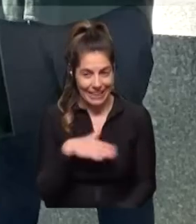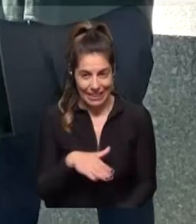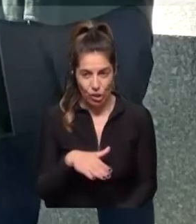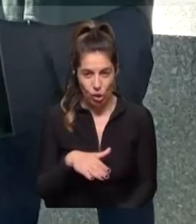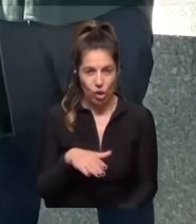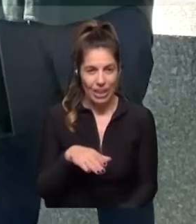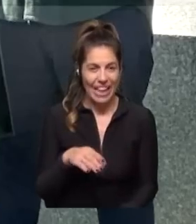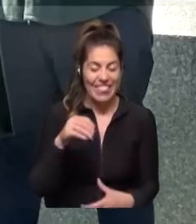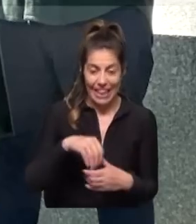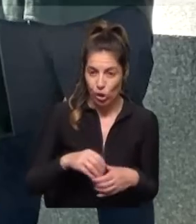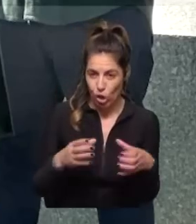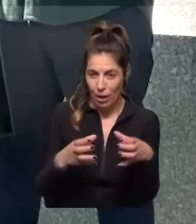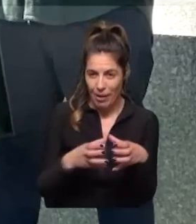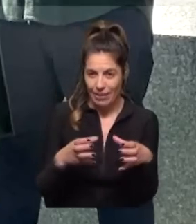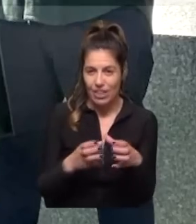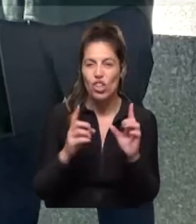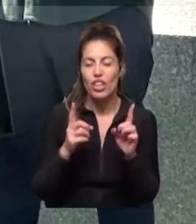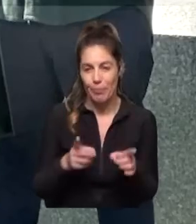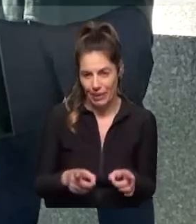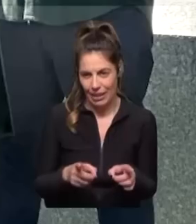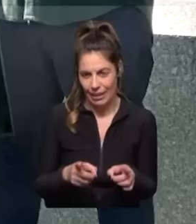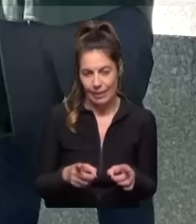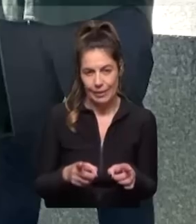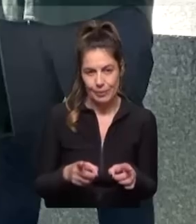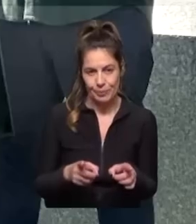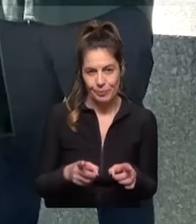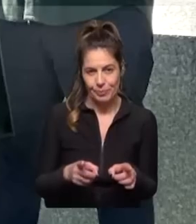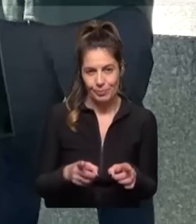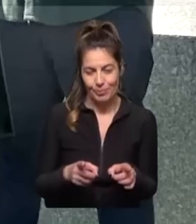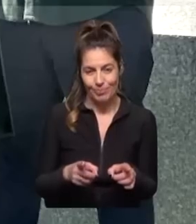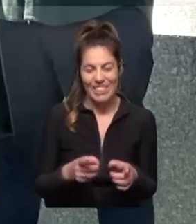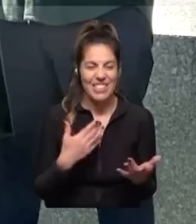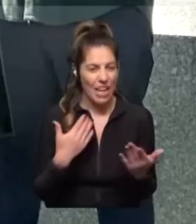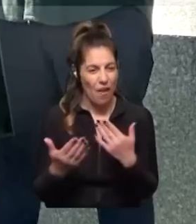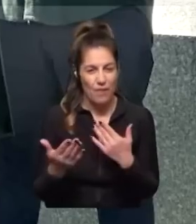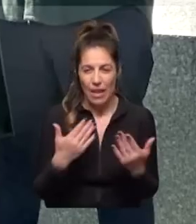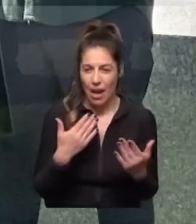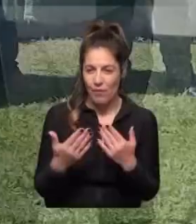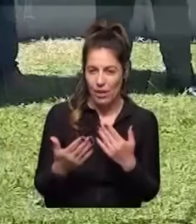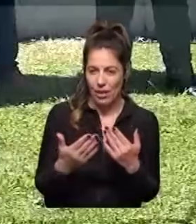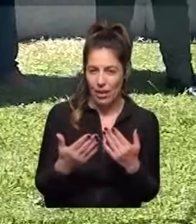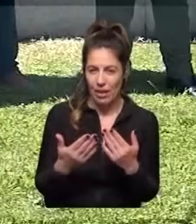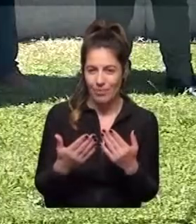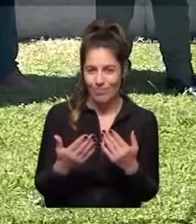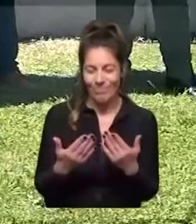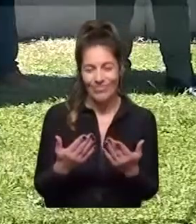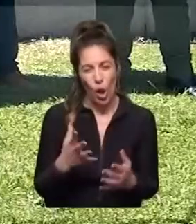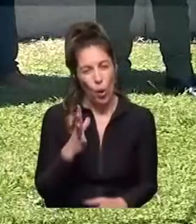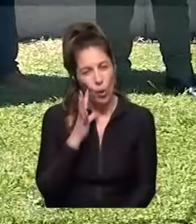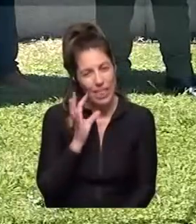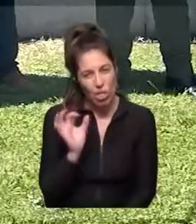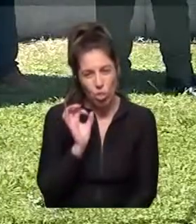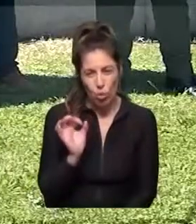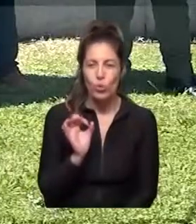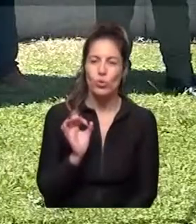dentro del partido Incluso se venía hablando de lo cauteloso